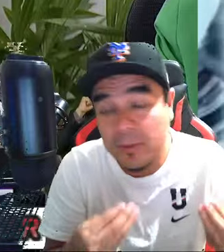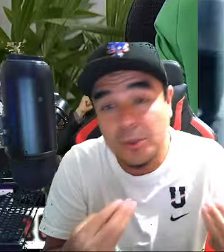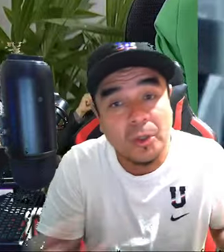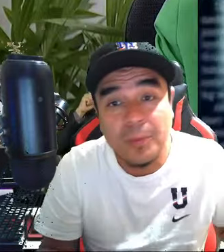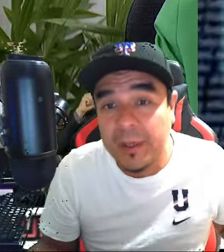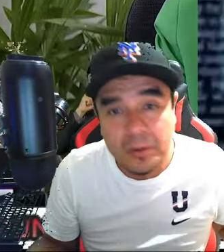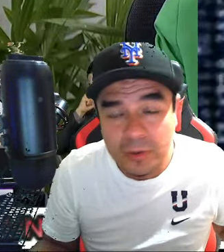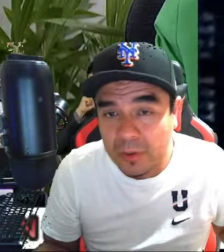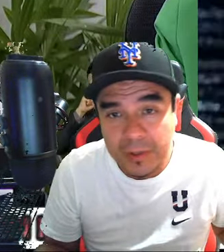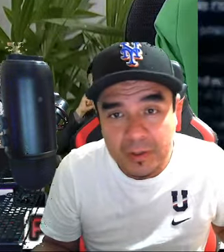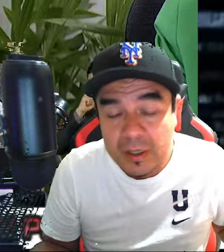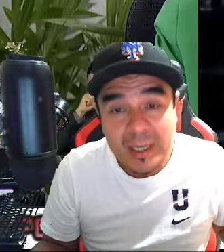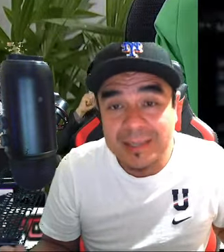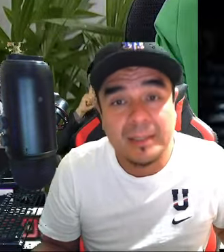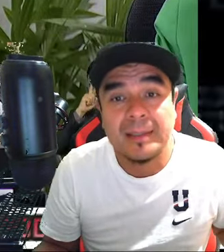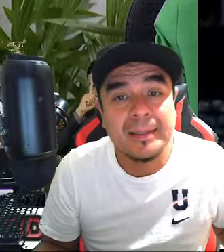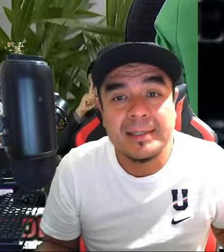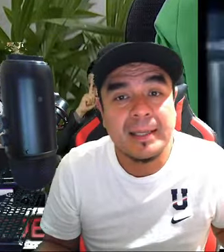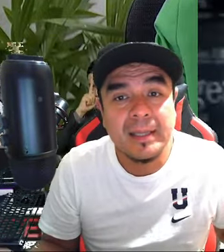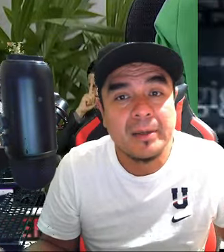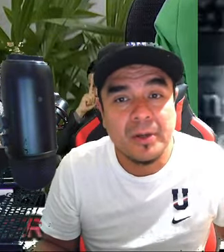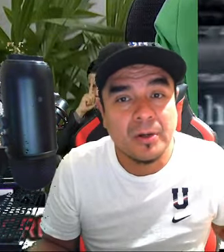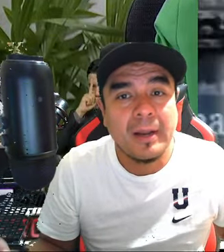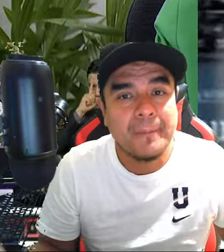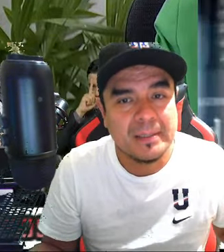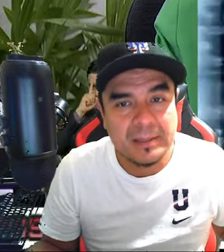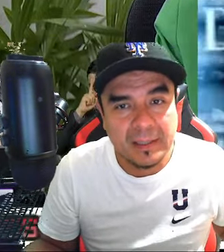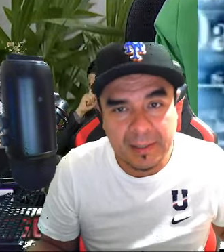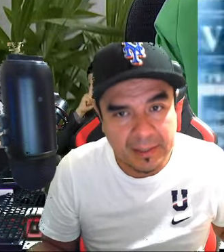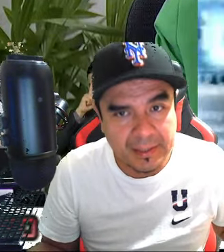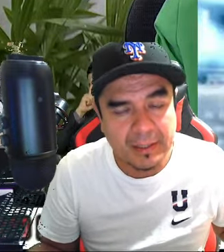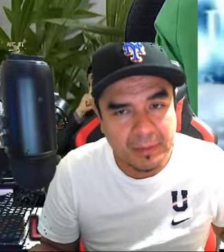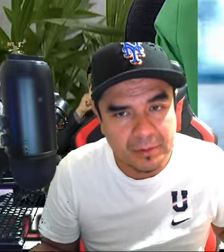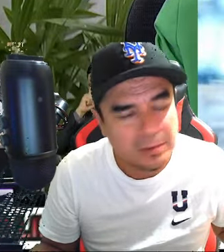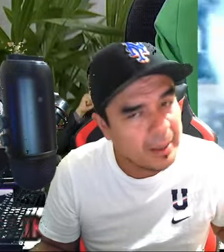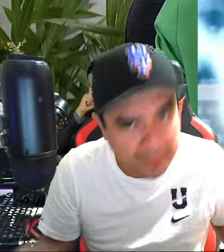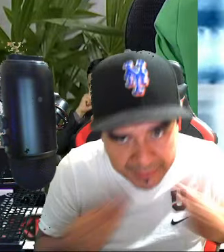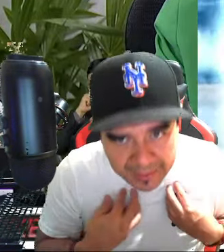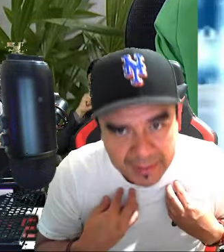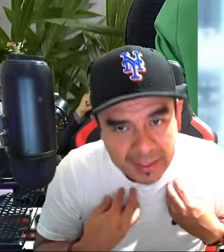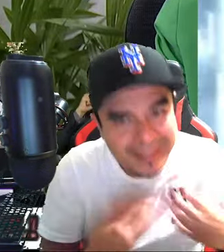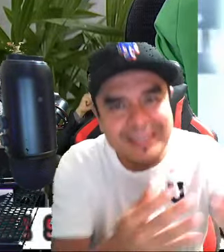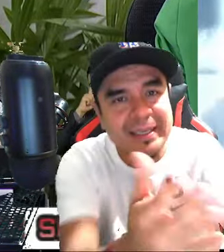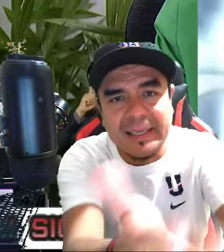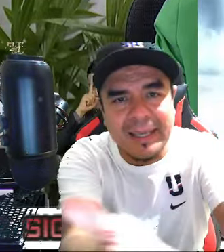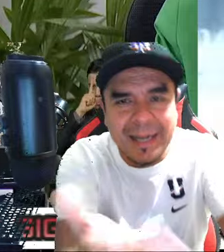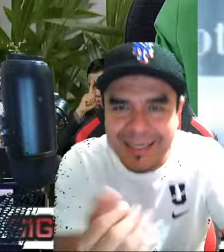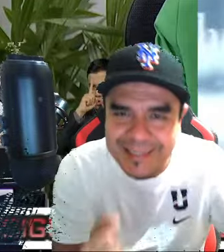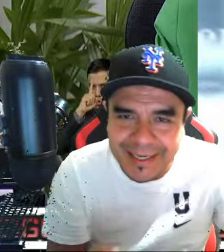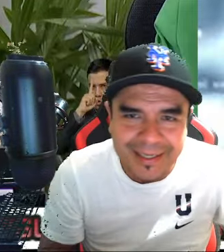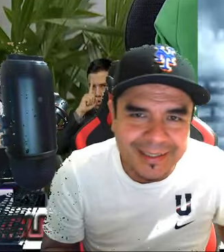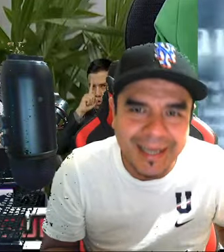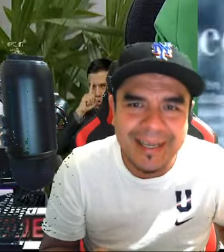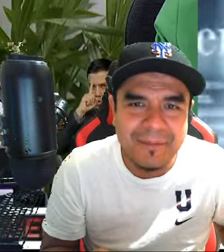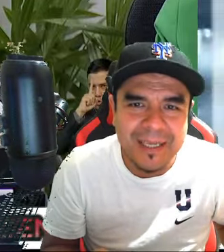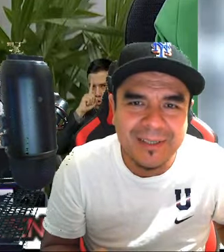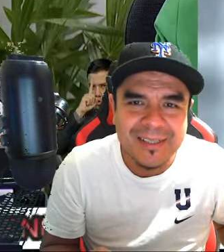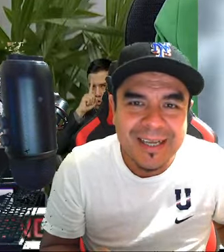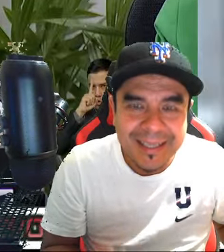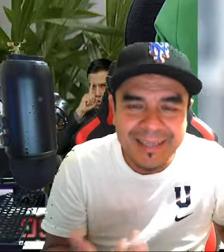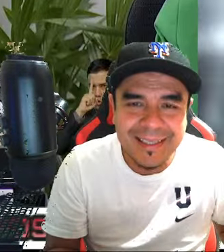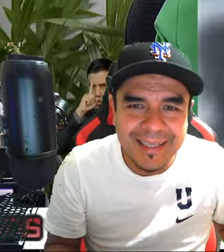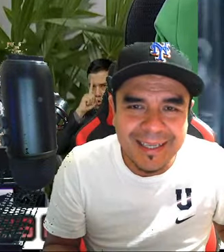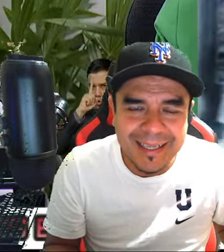de vista, pero yo no veo esa tendencia al día de hoy con la presidenta del INE, amigos. La verdad, ni siquiera la secretaria,